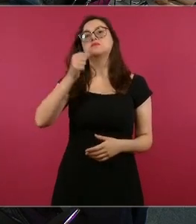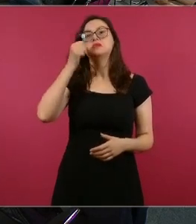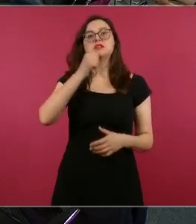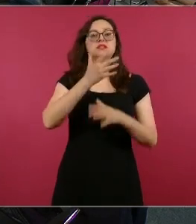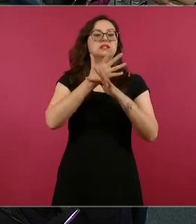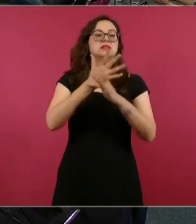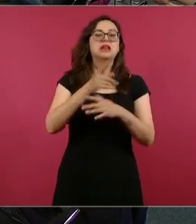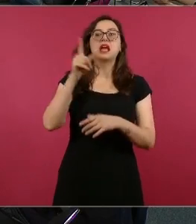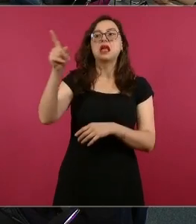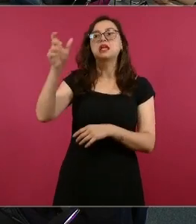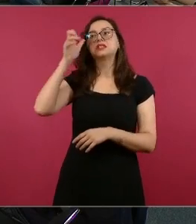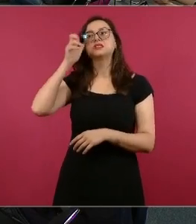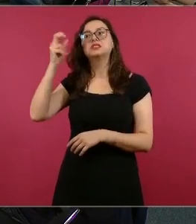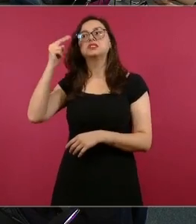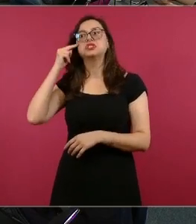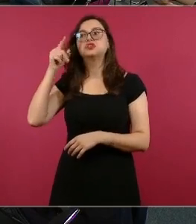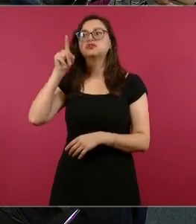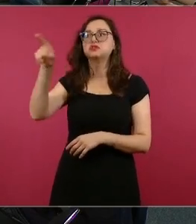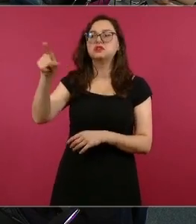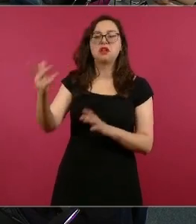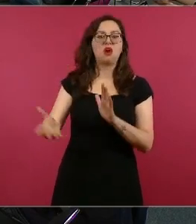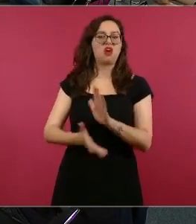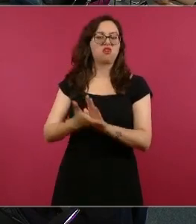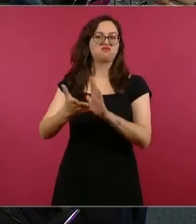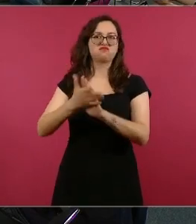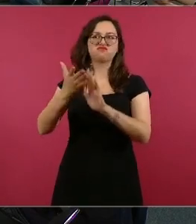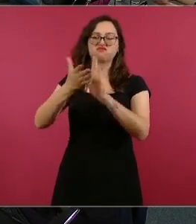China hacen cosas